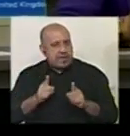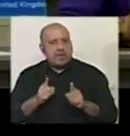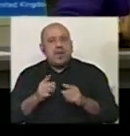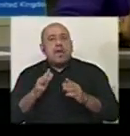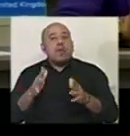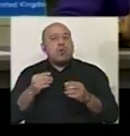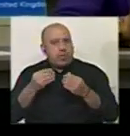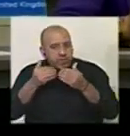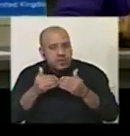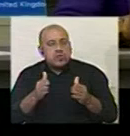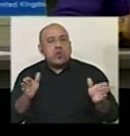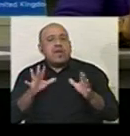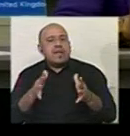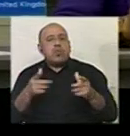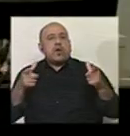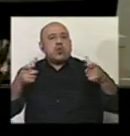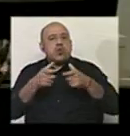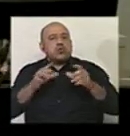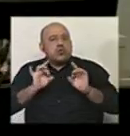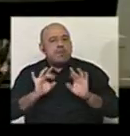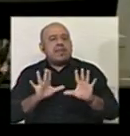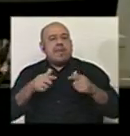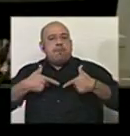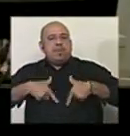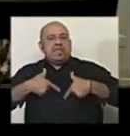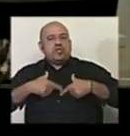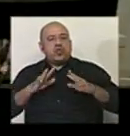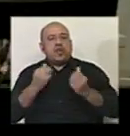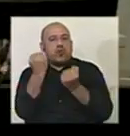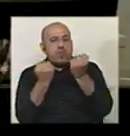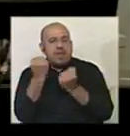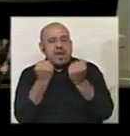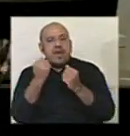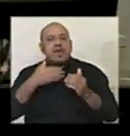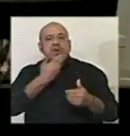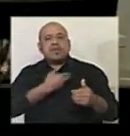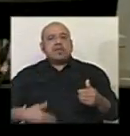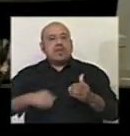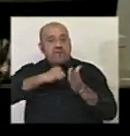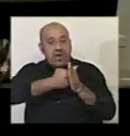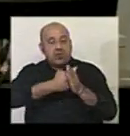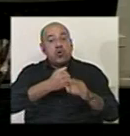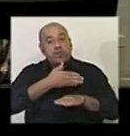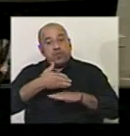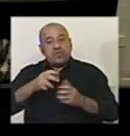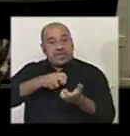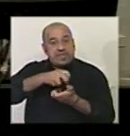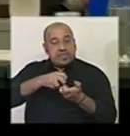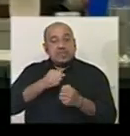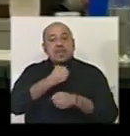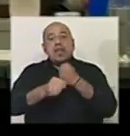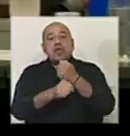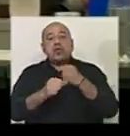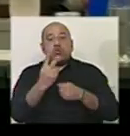se trataba de una reunión de ministros de economía y presidentes de bancos centrales. Luego de la crisis financiera mundial en 2008, el